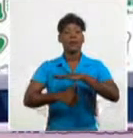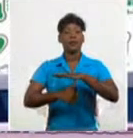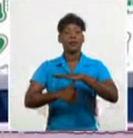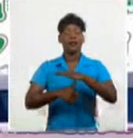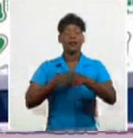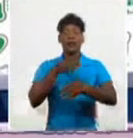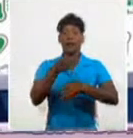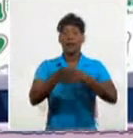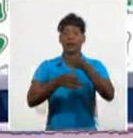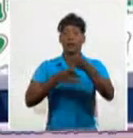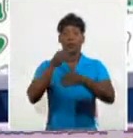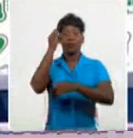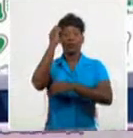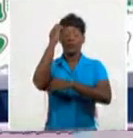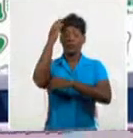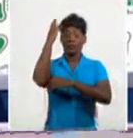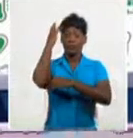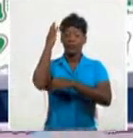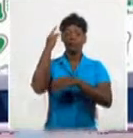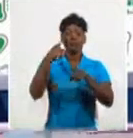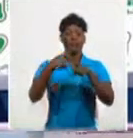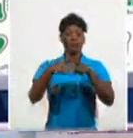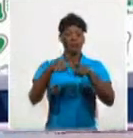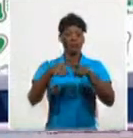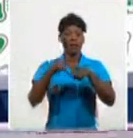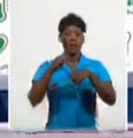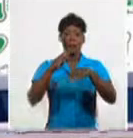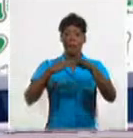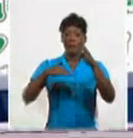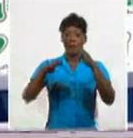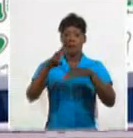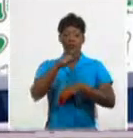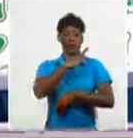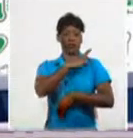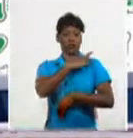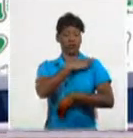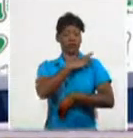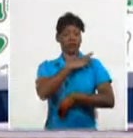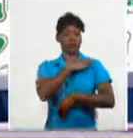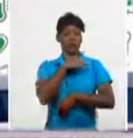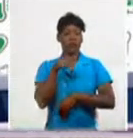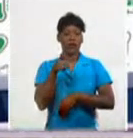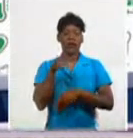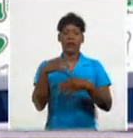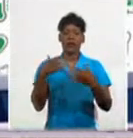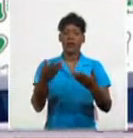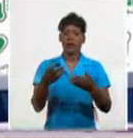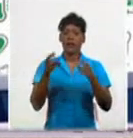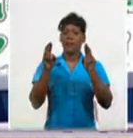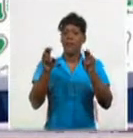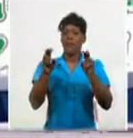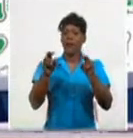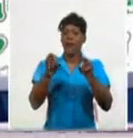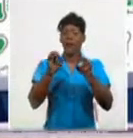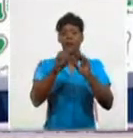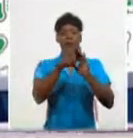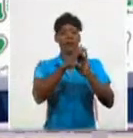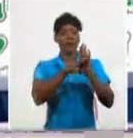Miguel Díaz-Canel Bermúdez, también con el primer ministro Manuel Marrero Cruz, sobre el tema de las medidas de